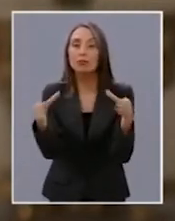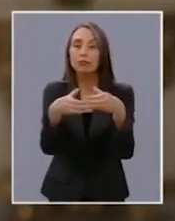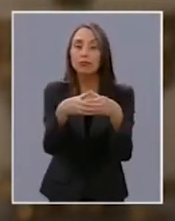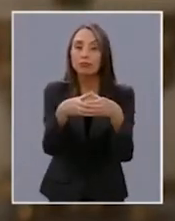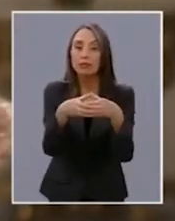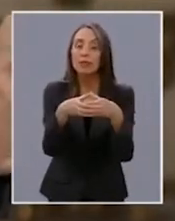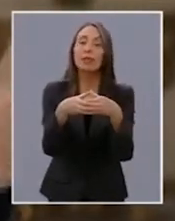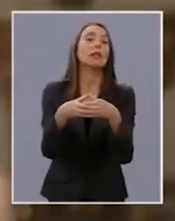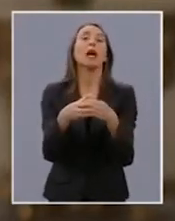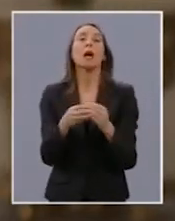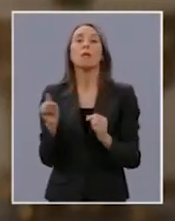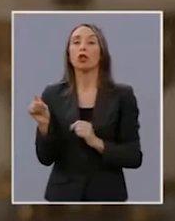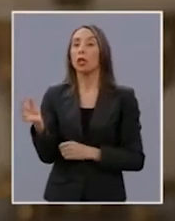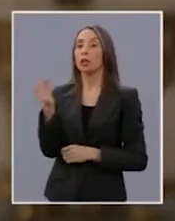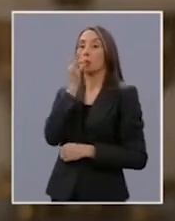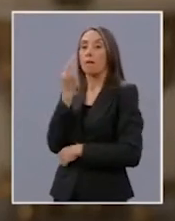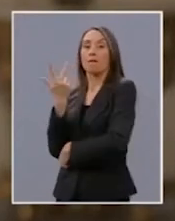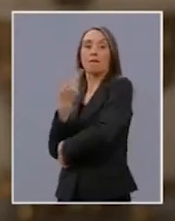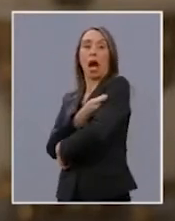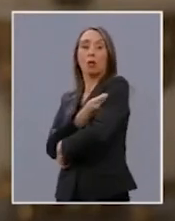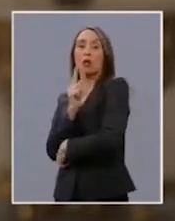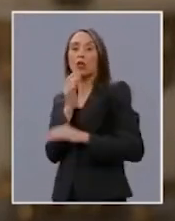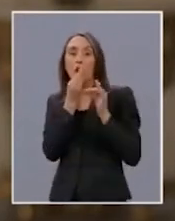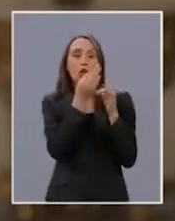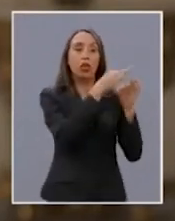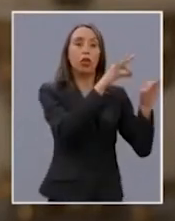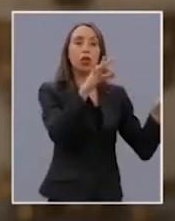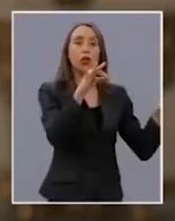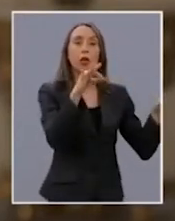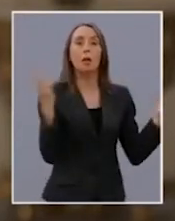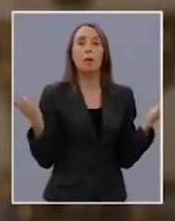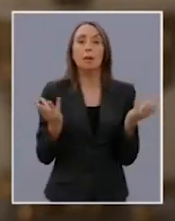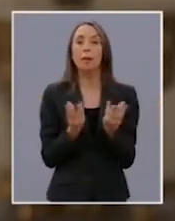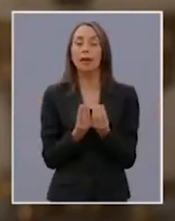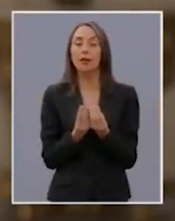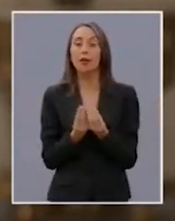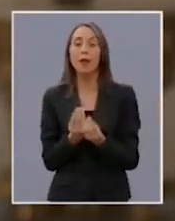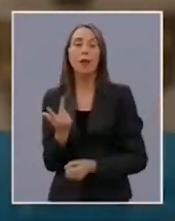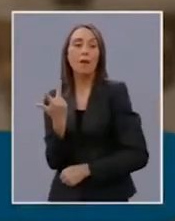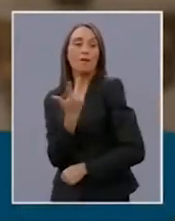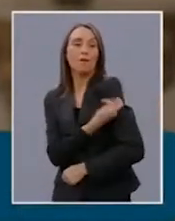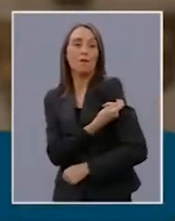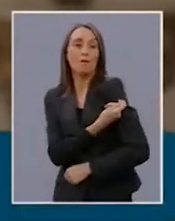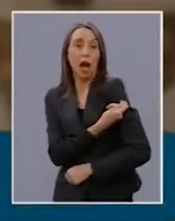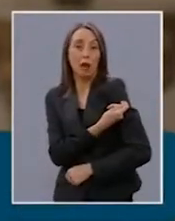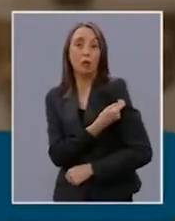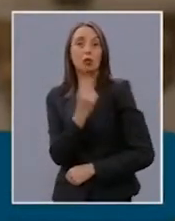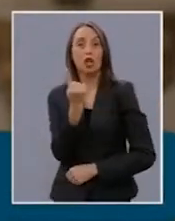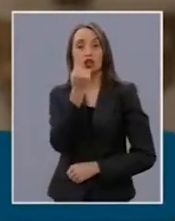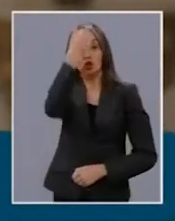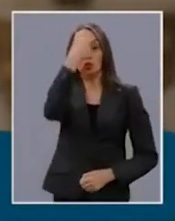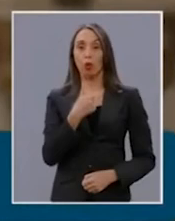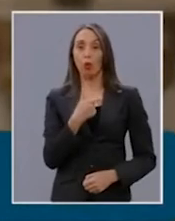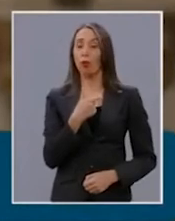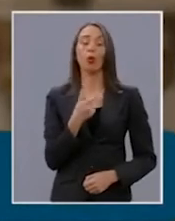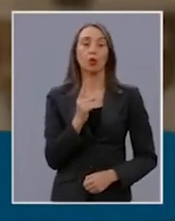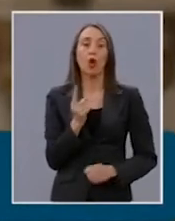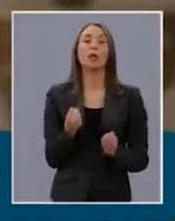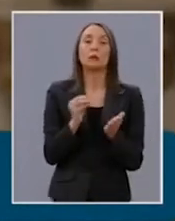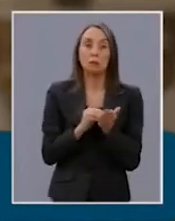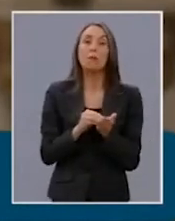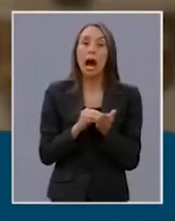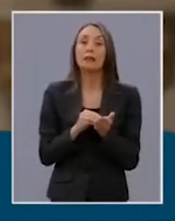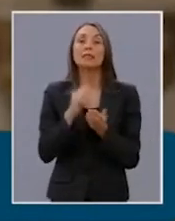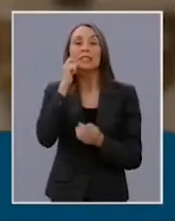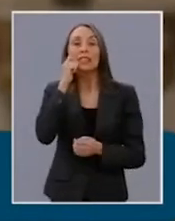restringen la diseminación del virus. En el fondo, la vacunación no es solo un acto individual, es mucho más que eso. Es